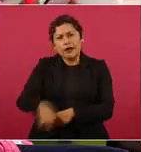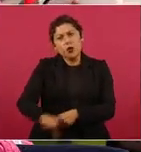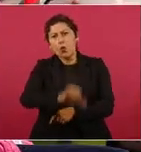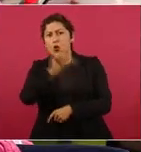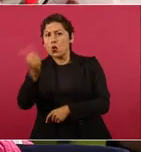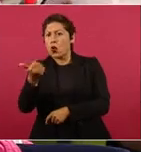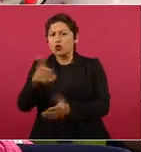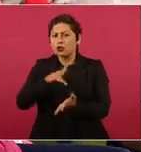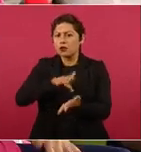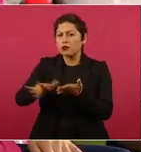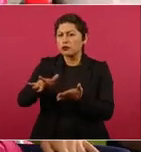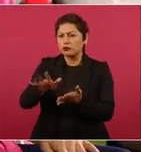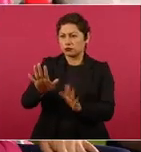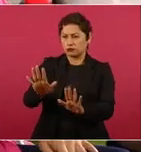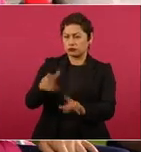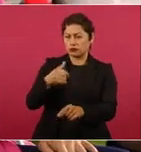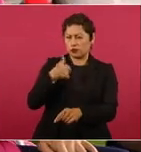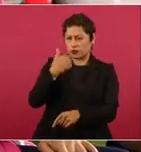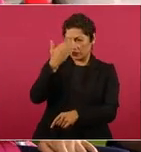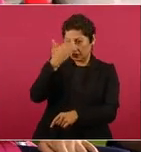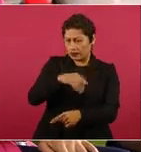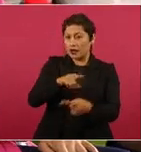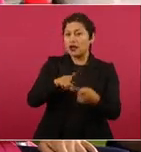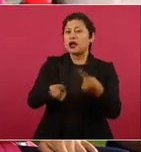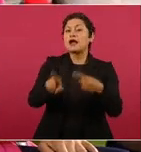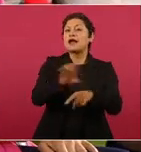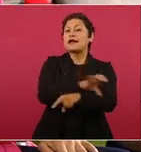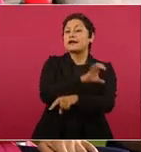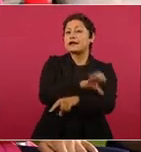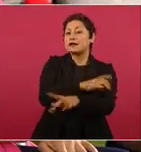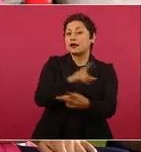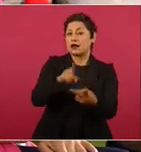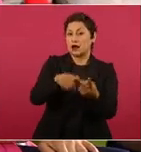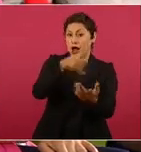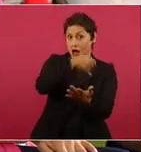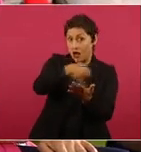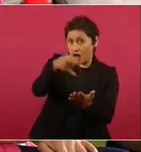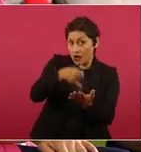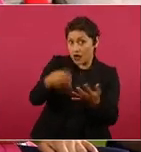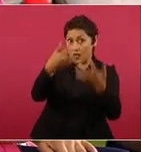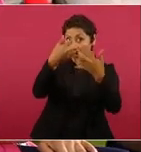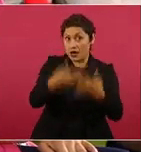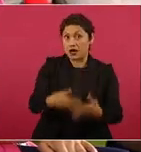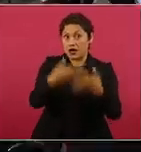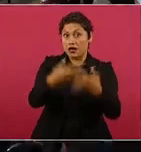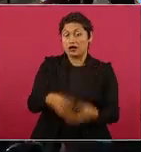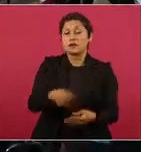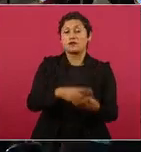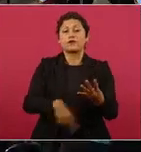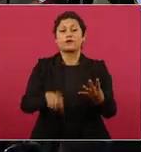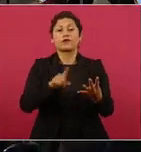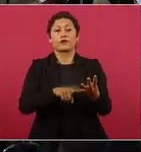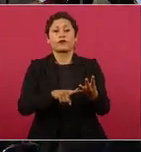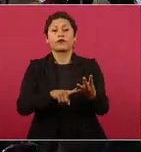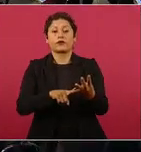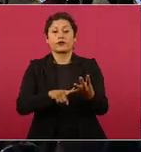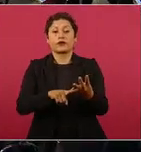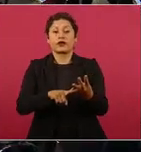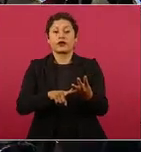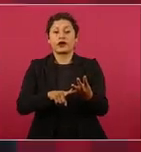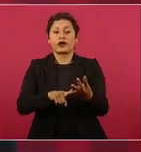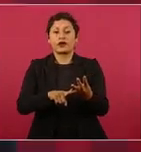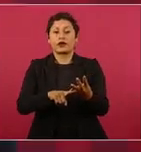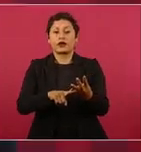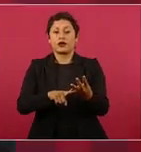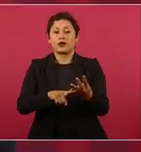entonces energía, agroindustria, y si esto vendría, por ejemplo, a sustituir… Electromovilidad.